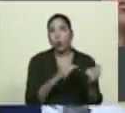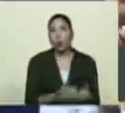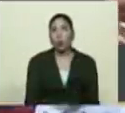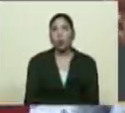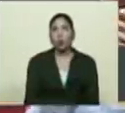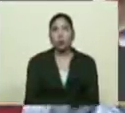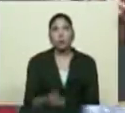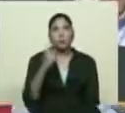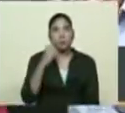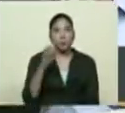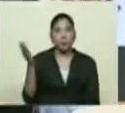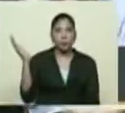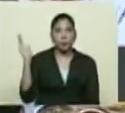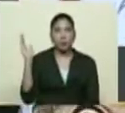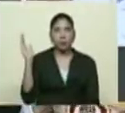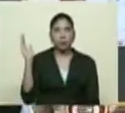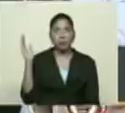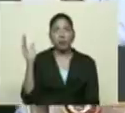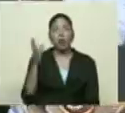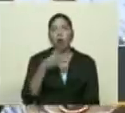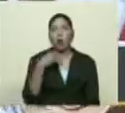revolucionaria.